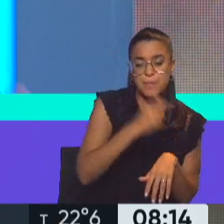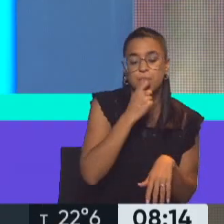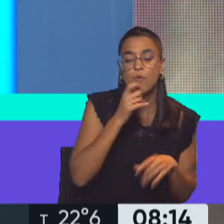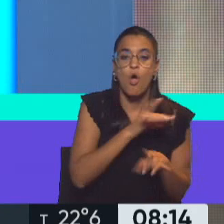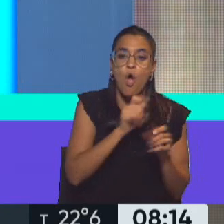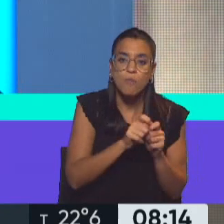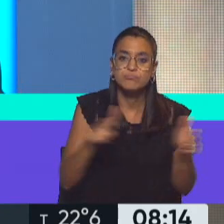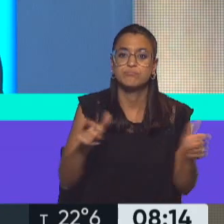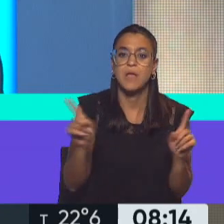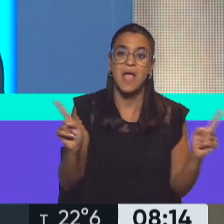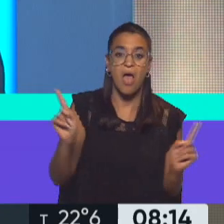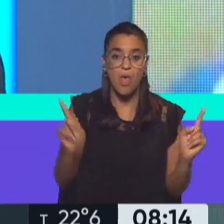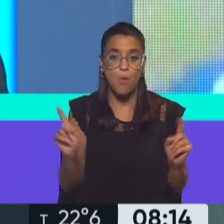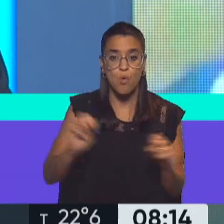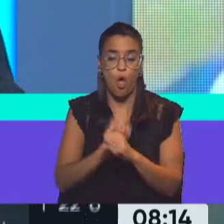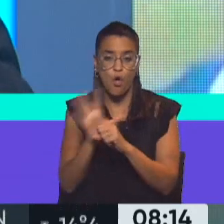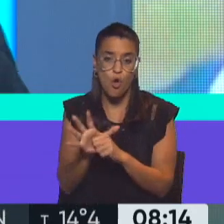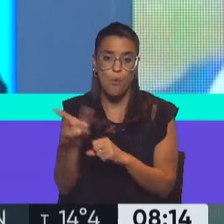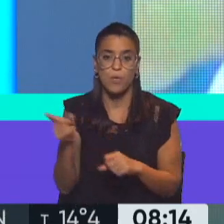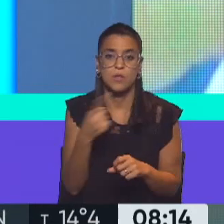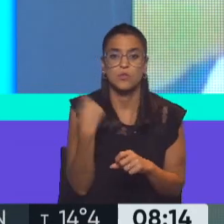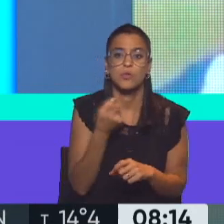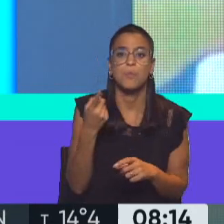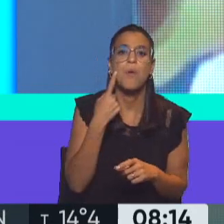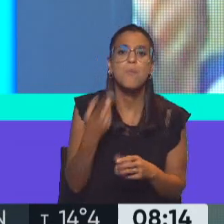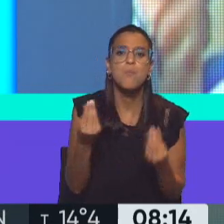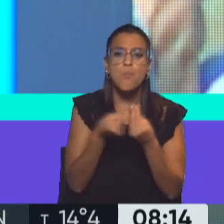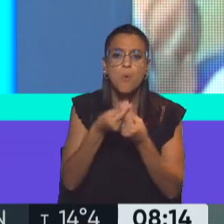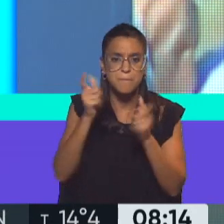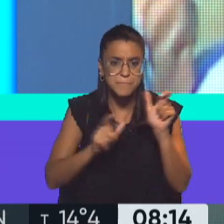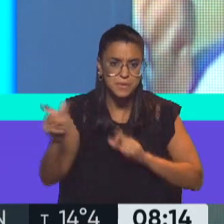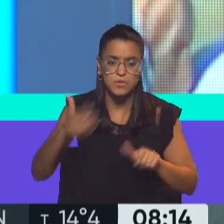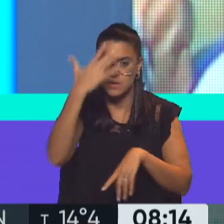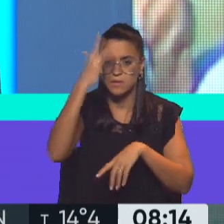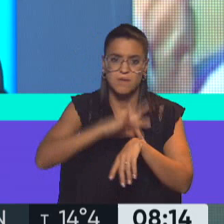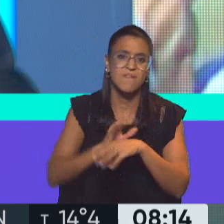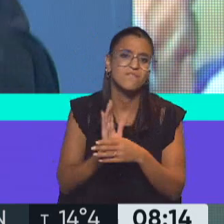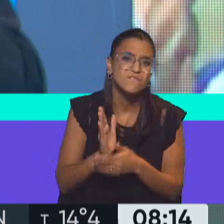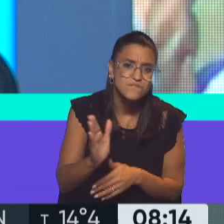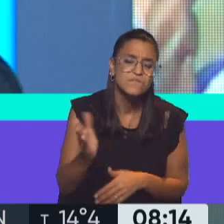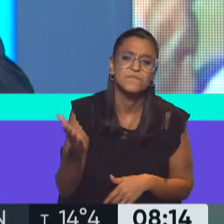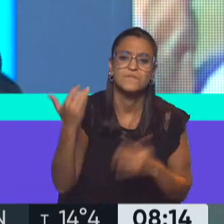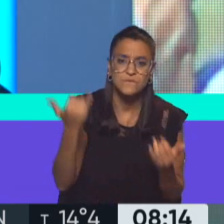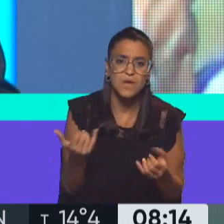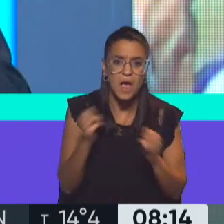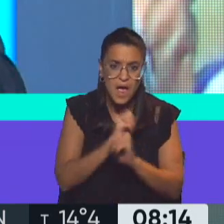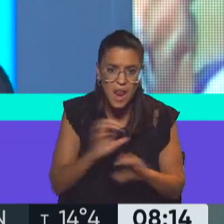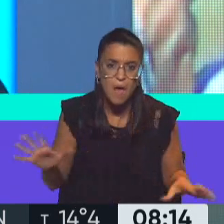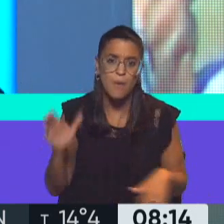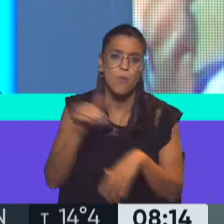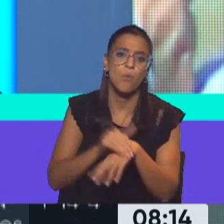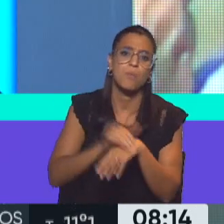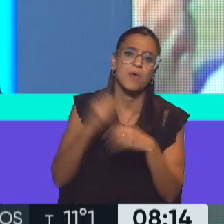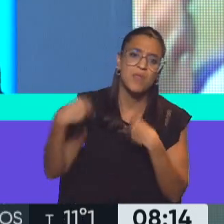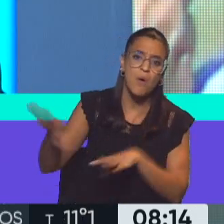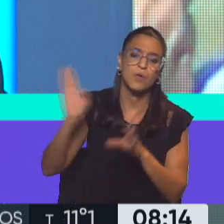olas de cada uno de los COVID, lo que vivimos es la afluencia de muchas personas con patología crónica, exacerbada o agravada por abandonos